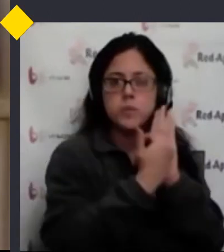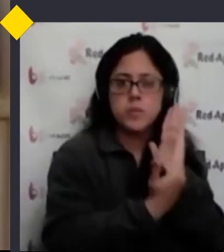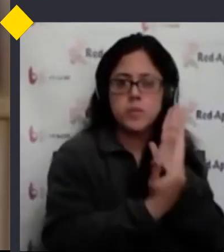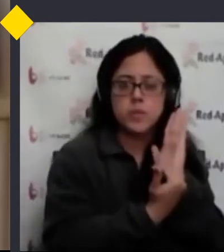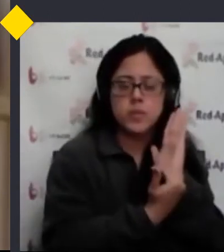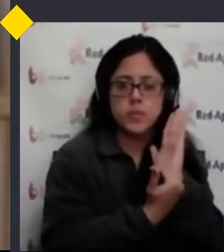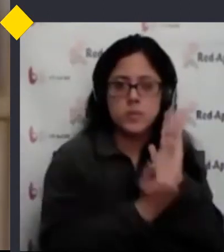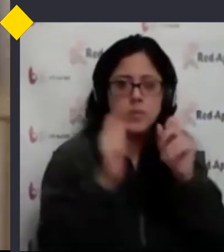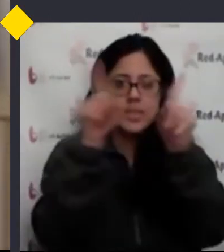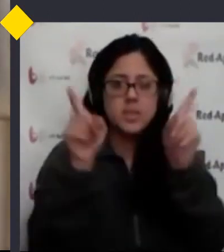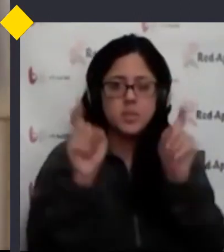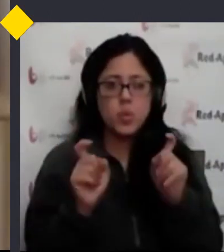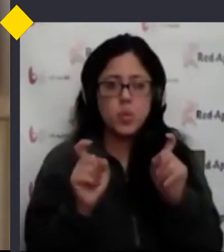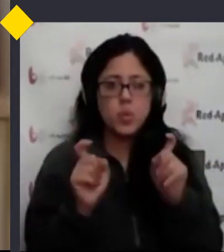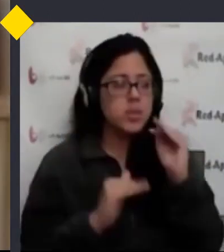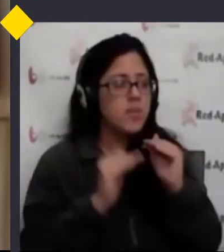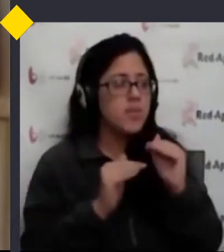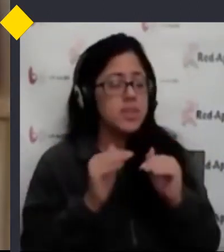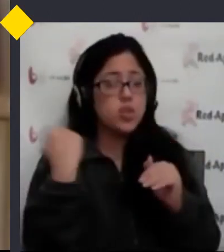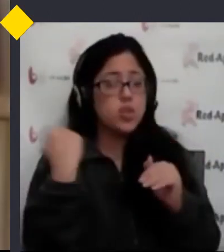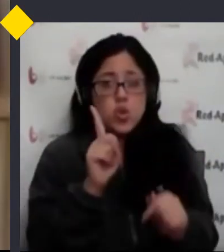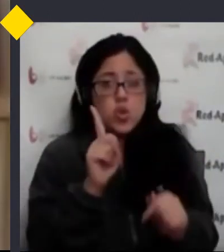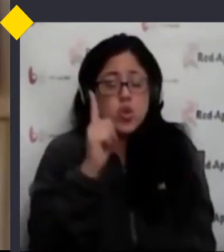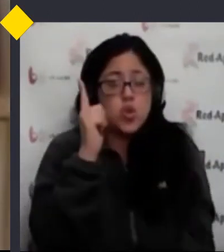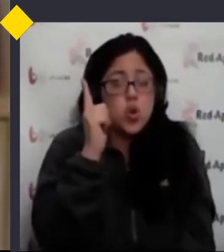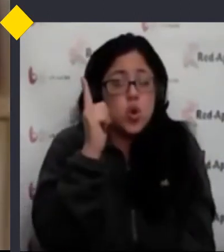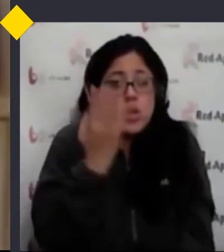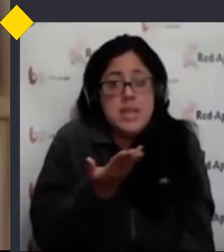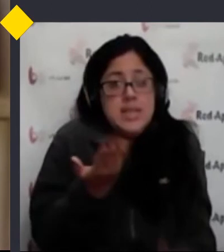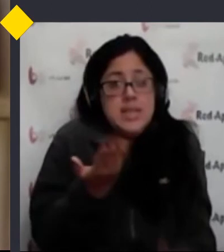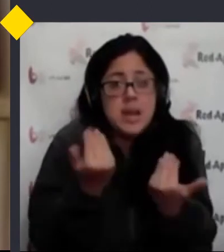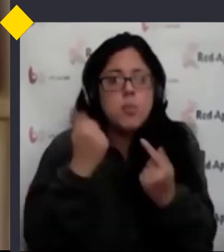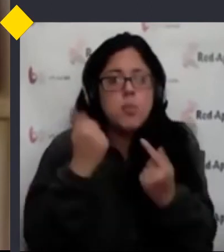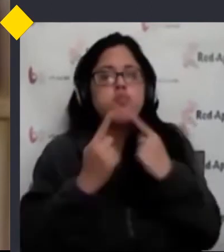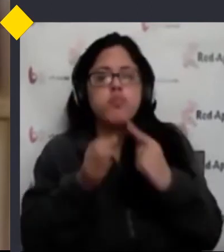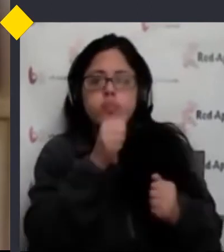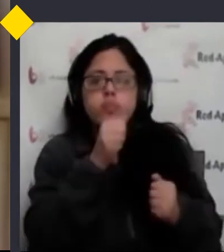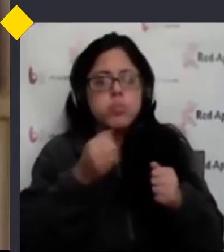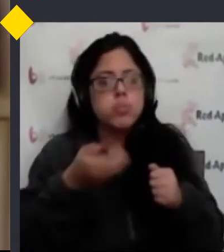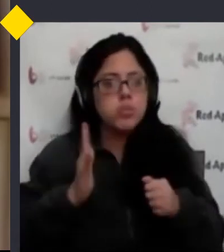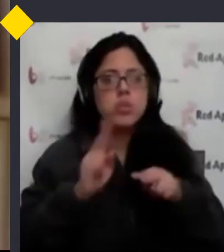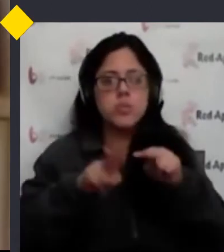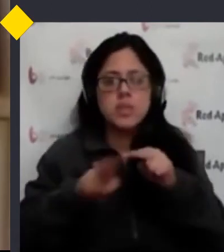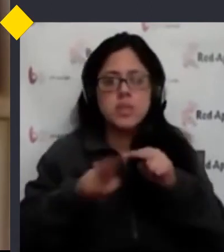preguntas que uno no lo cree, pero en las entrevistas de trabajo se siguen haciendo preguntas que ni siquiera